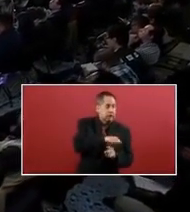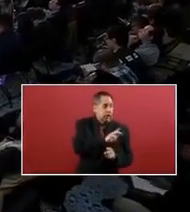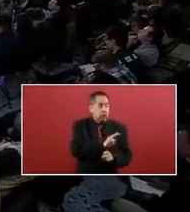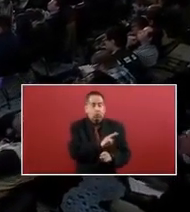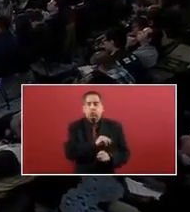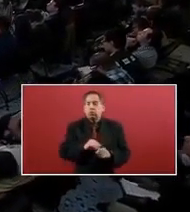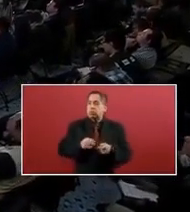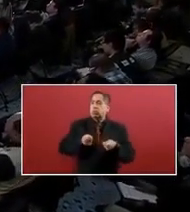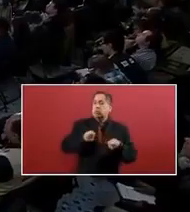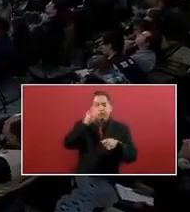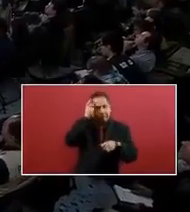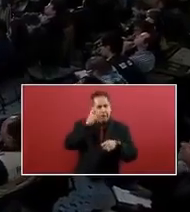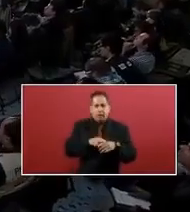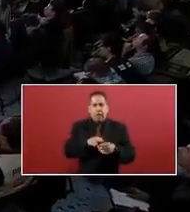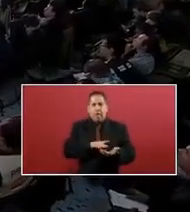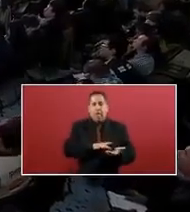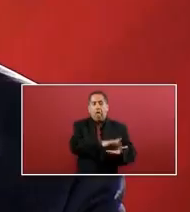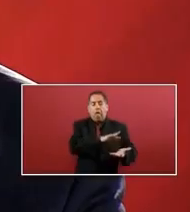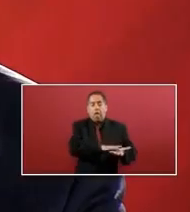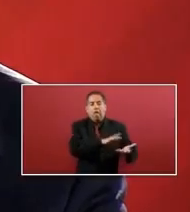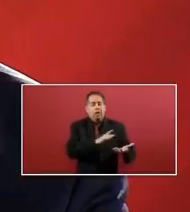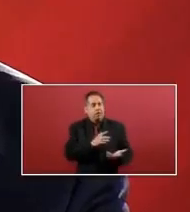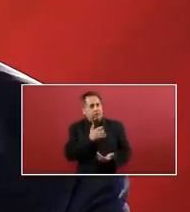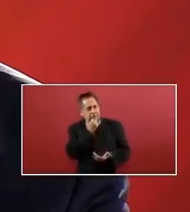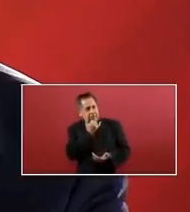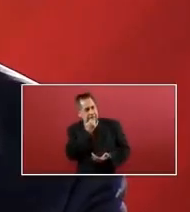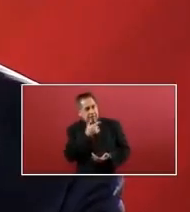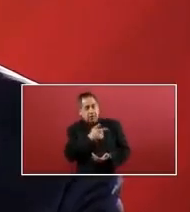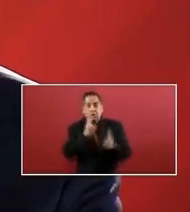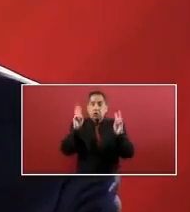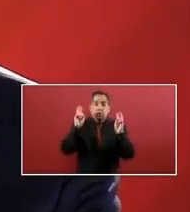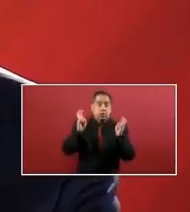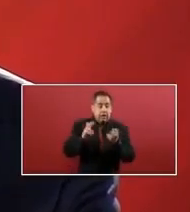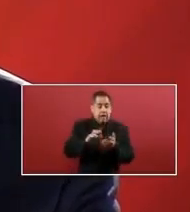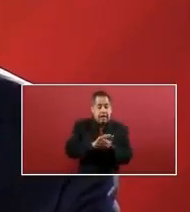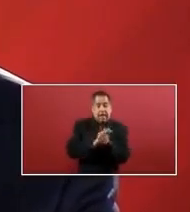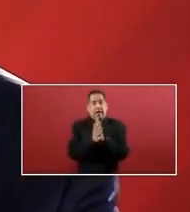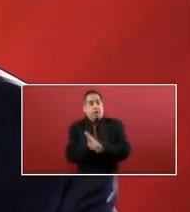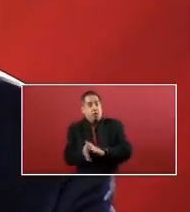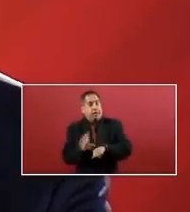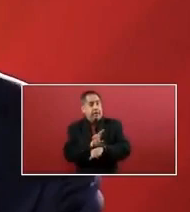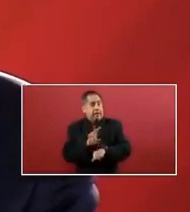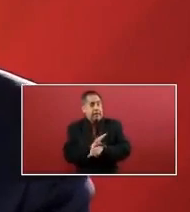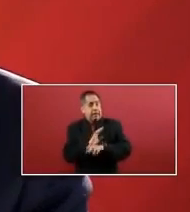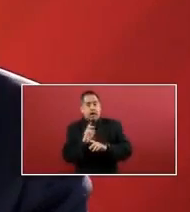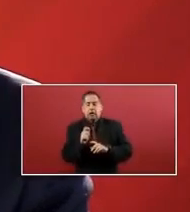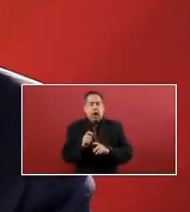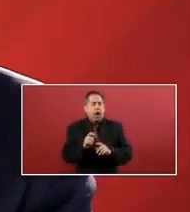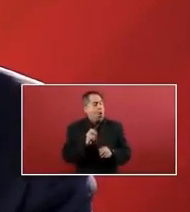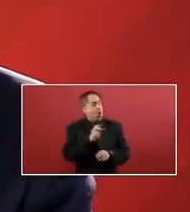ellos apoyadores de la llamada reforma energética, y como premio